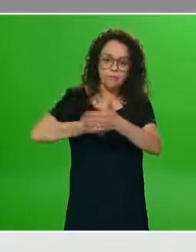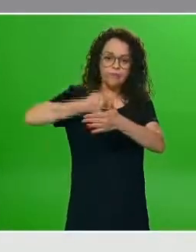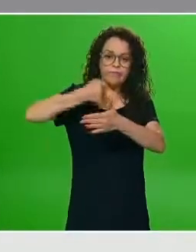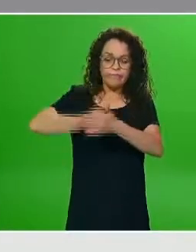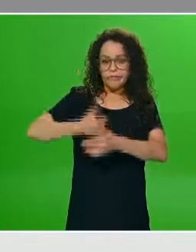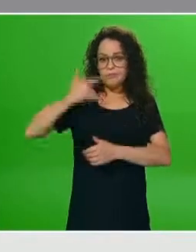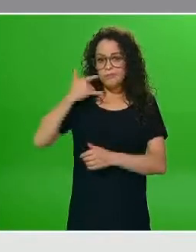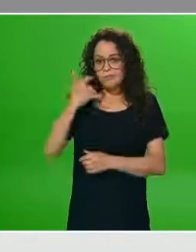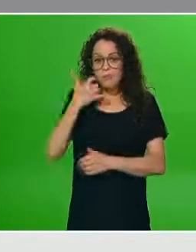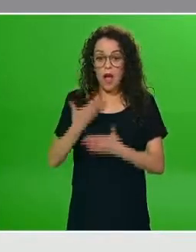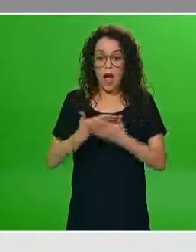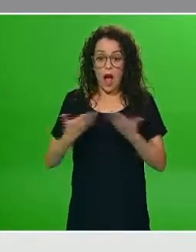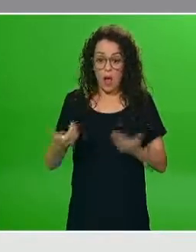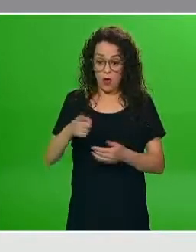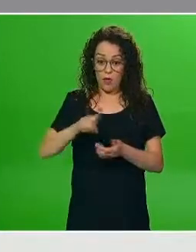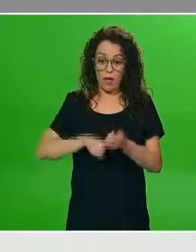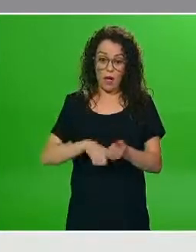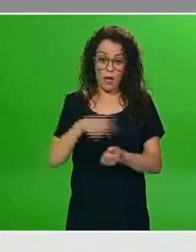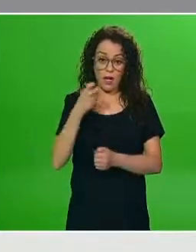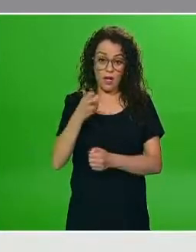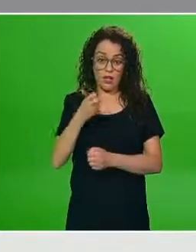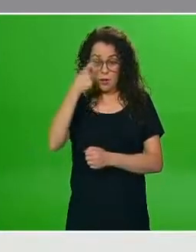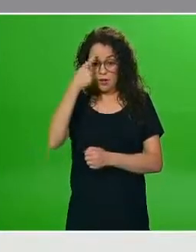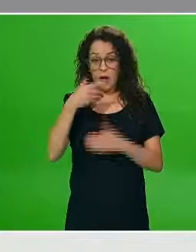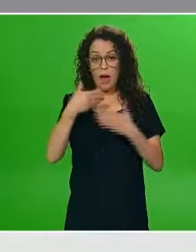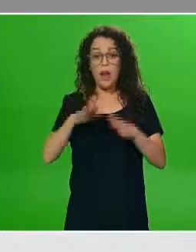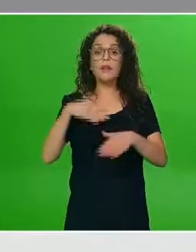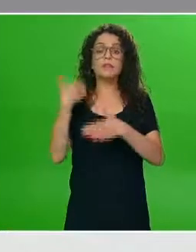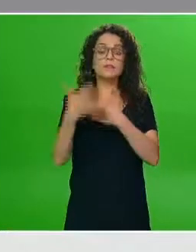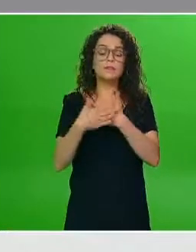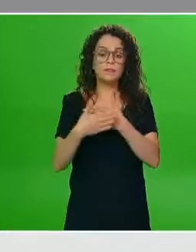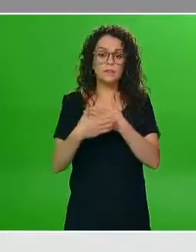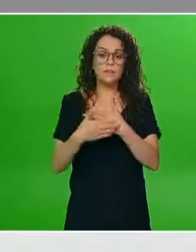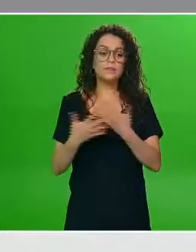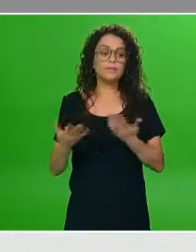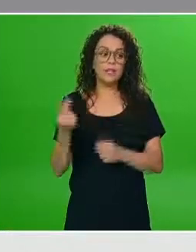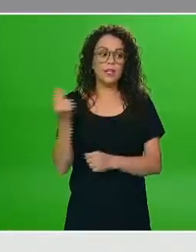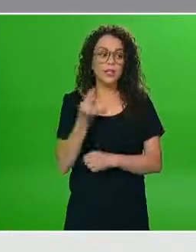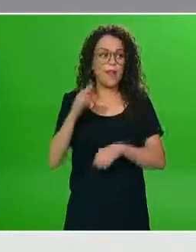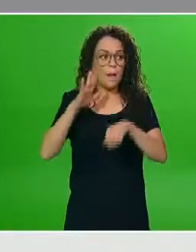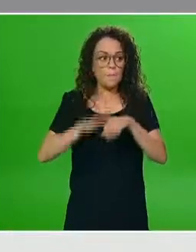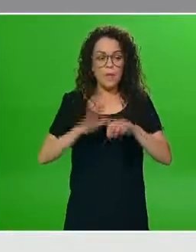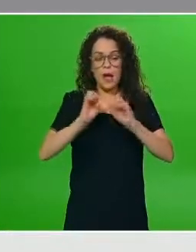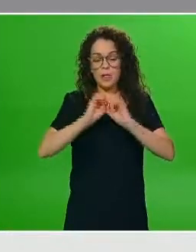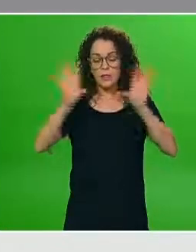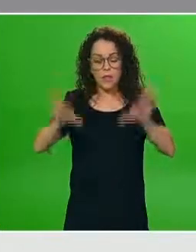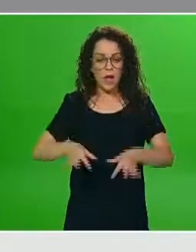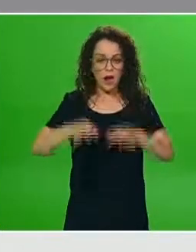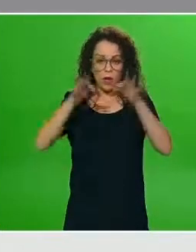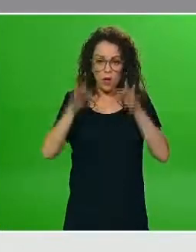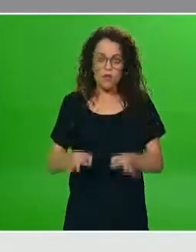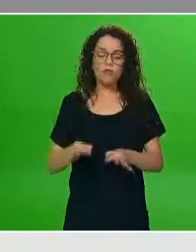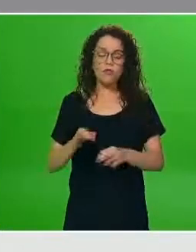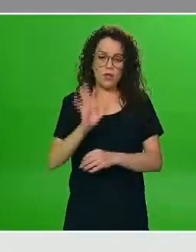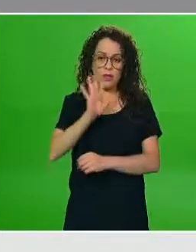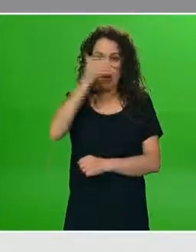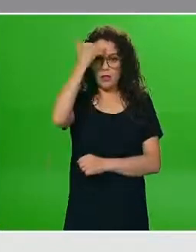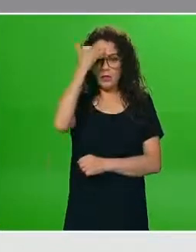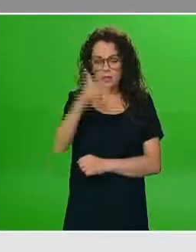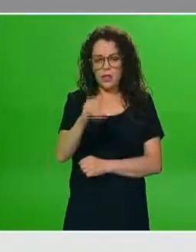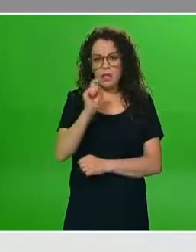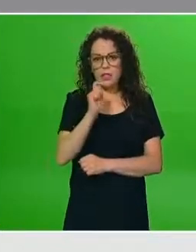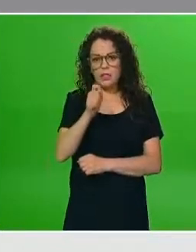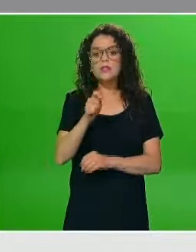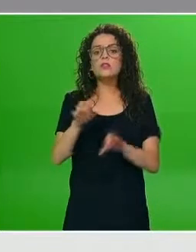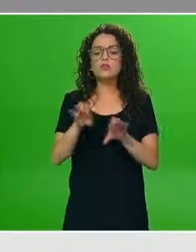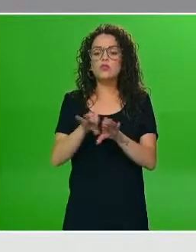reapertura también se ha convertido en una oportunidad para tener un diagnóstico más claro, más cercano a la realidad de cómo